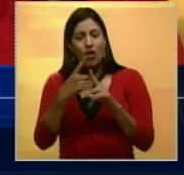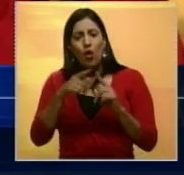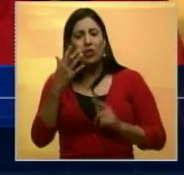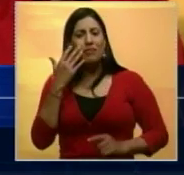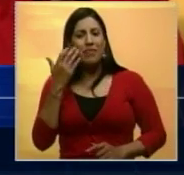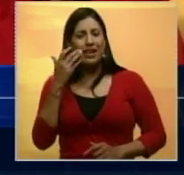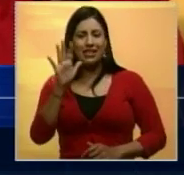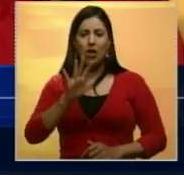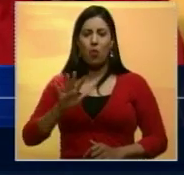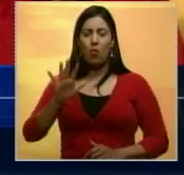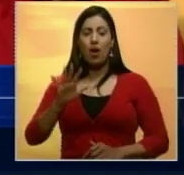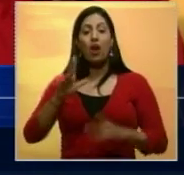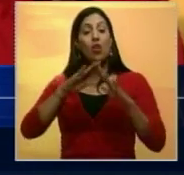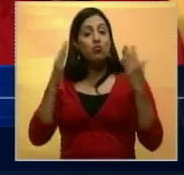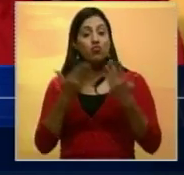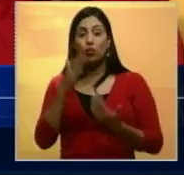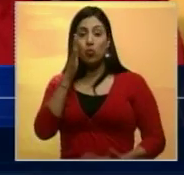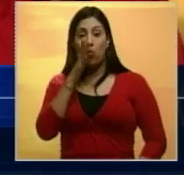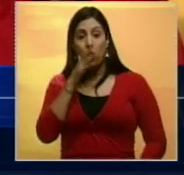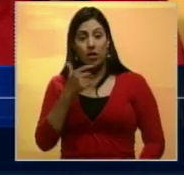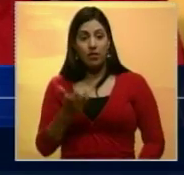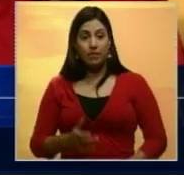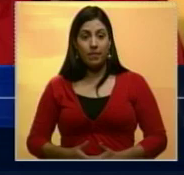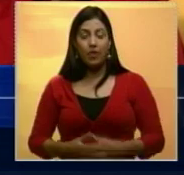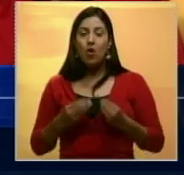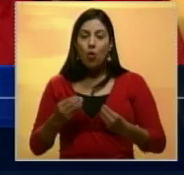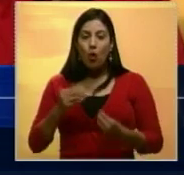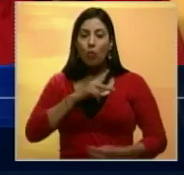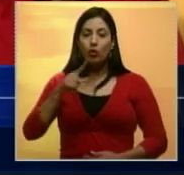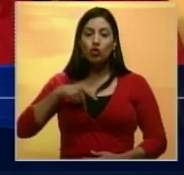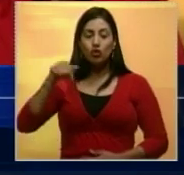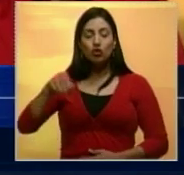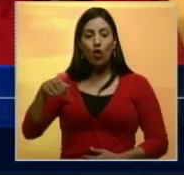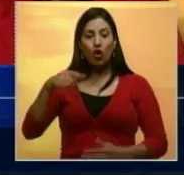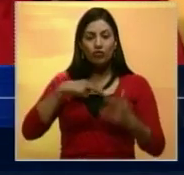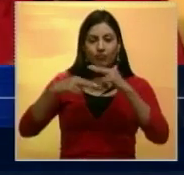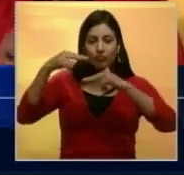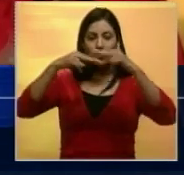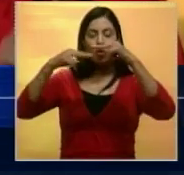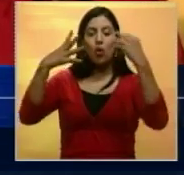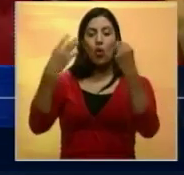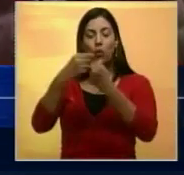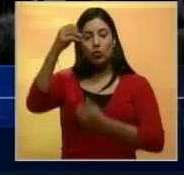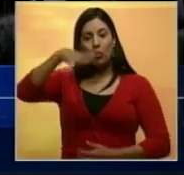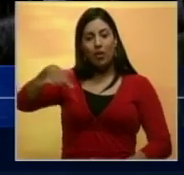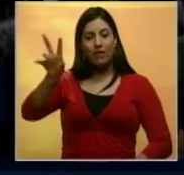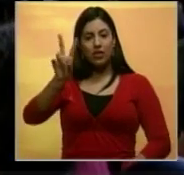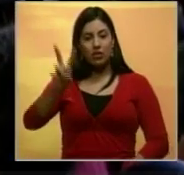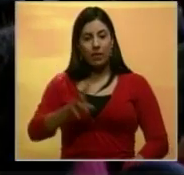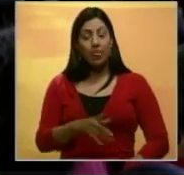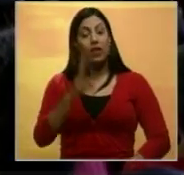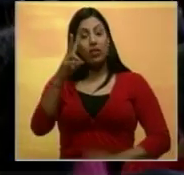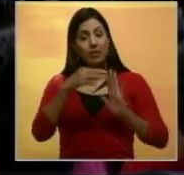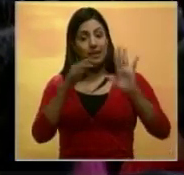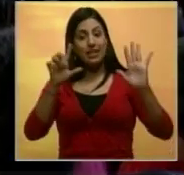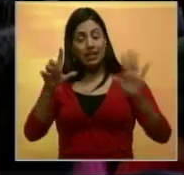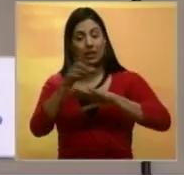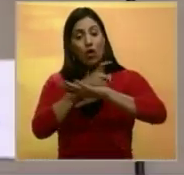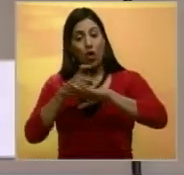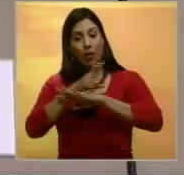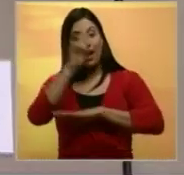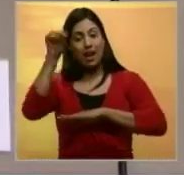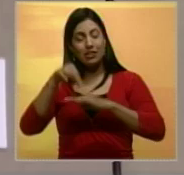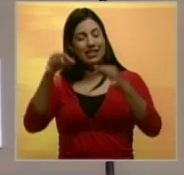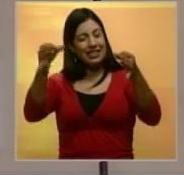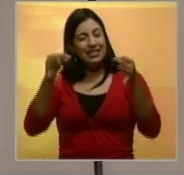experiencia similar en el mundo entero como la que hoy estamos construyendo junto al pueblo venezolano. En 2017, el gobierno